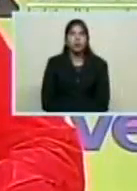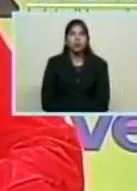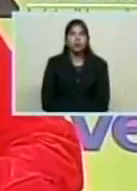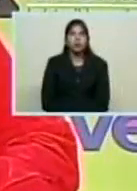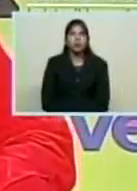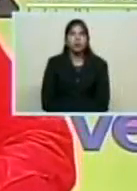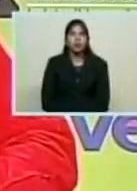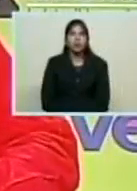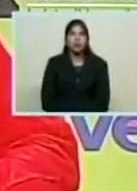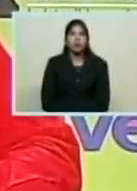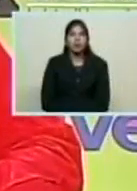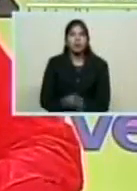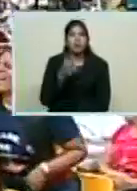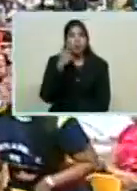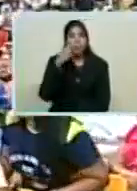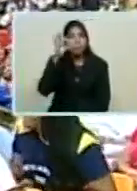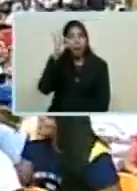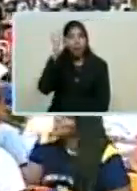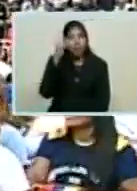Oído.